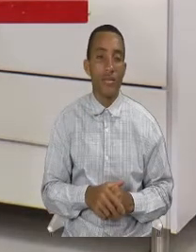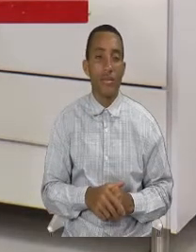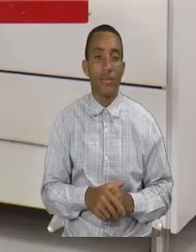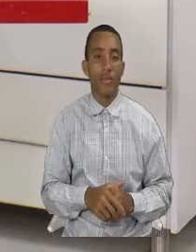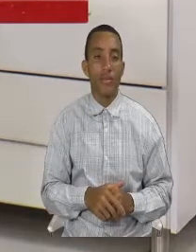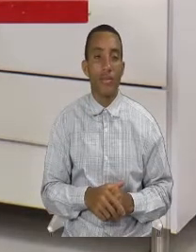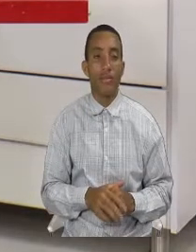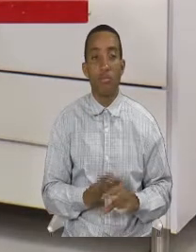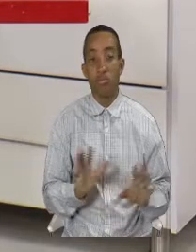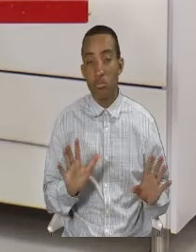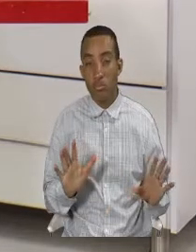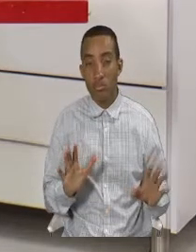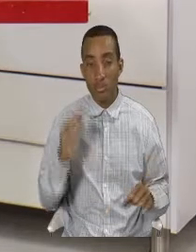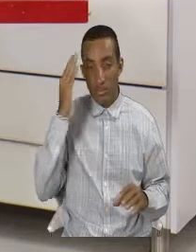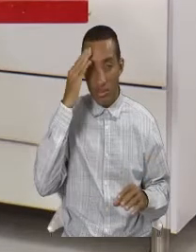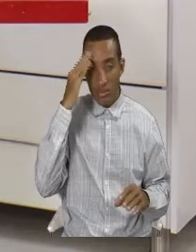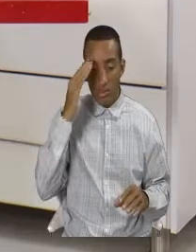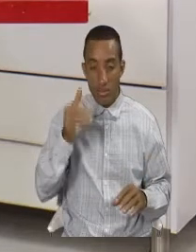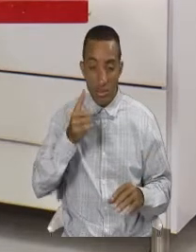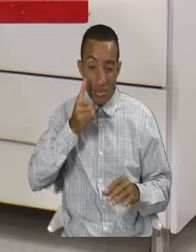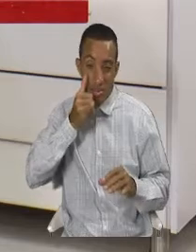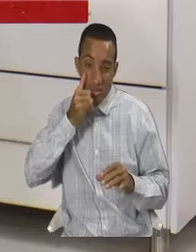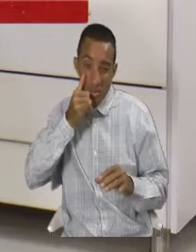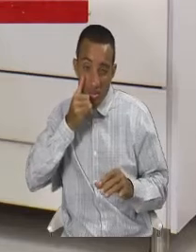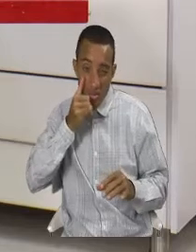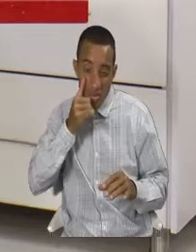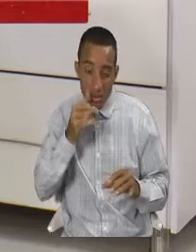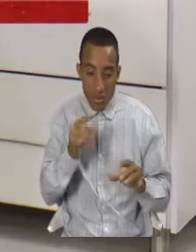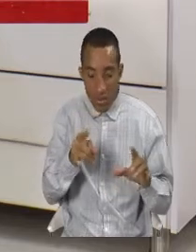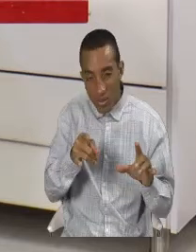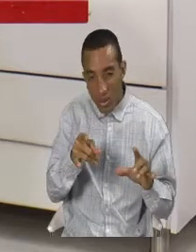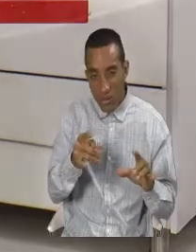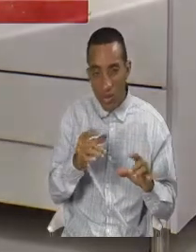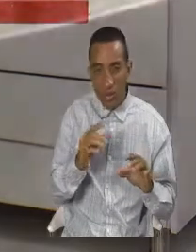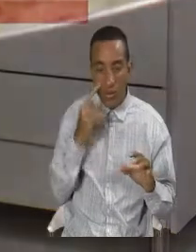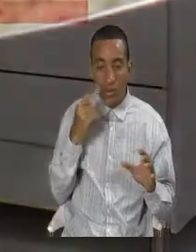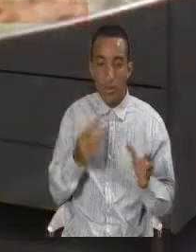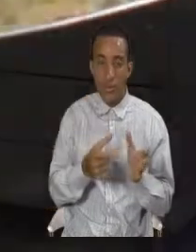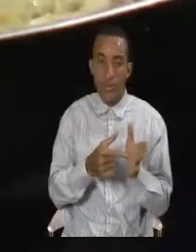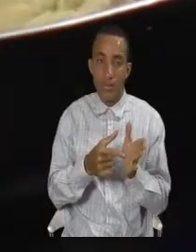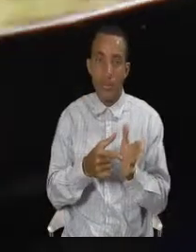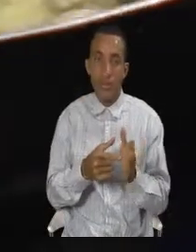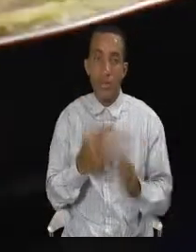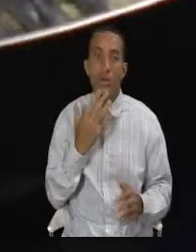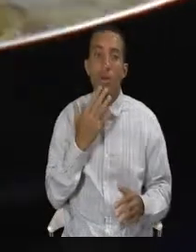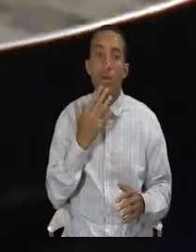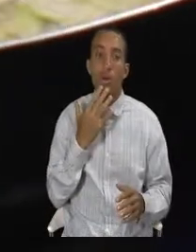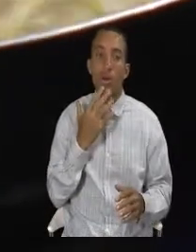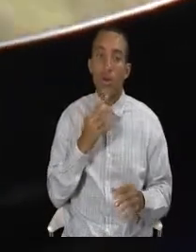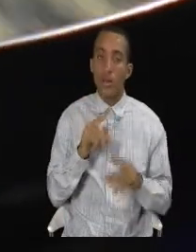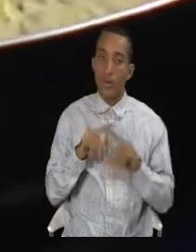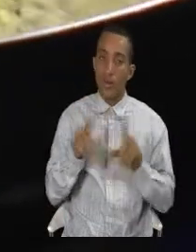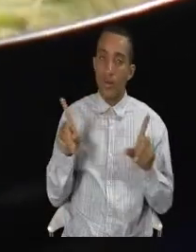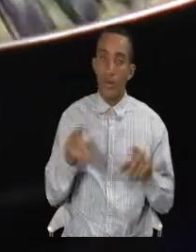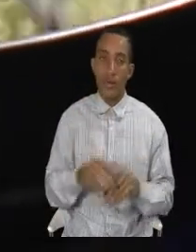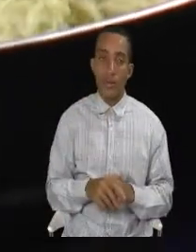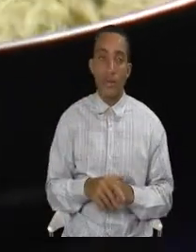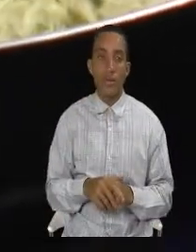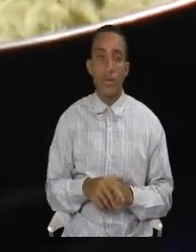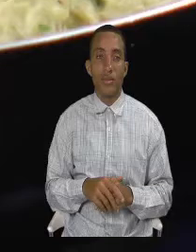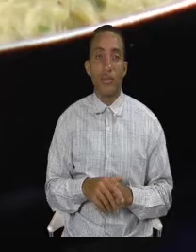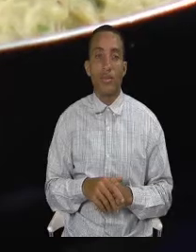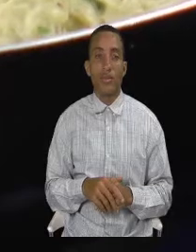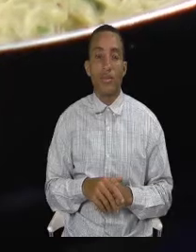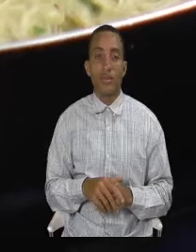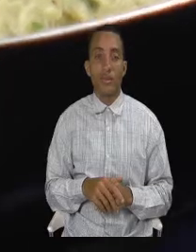Entonces, no sé si ahí en cámara lo alcanzan a notar que cambia el color. Entonces va a quedar, este es